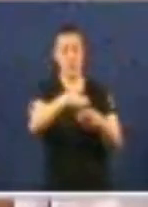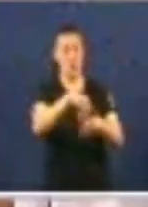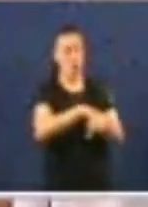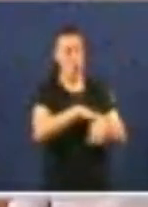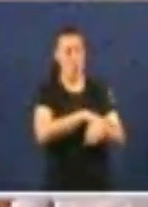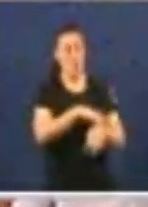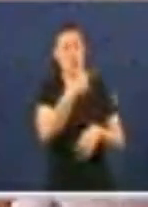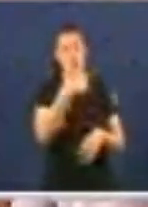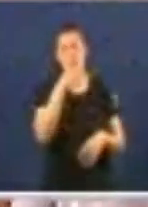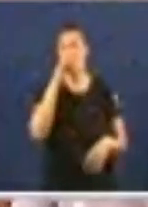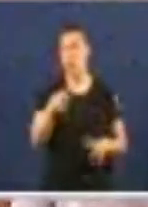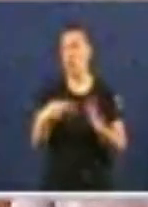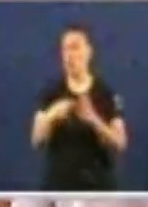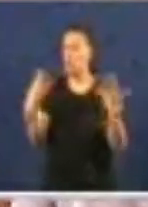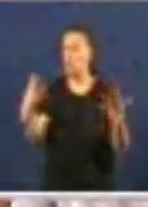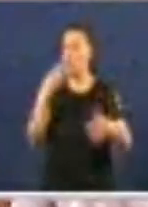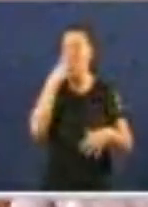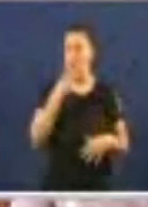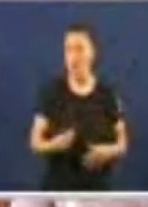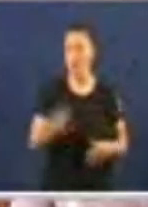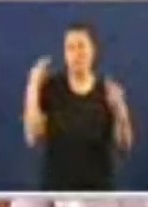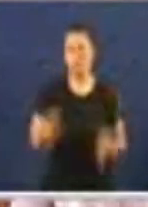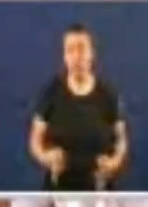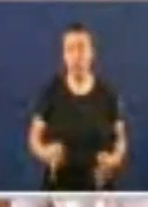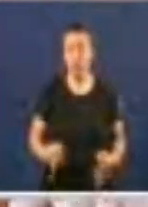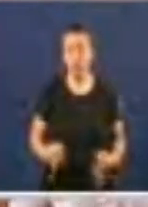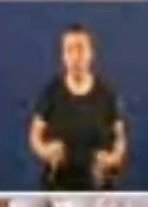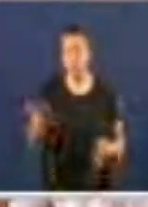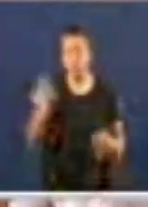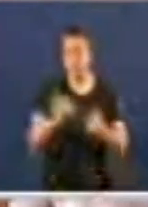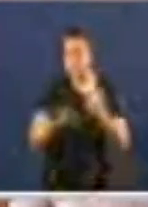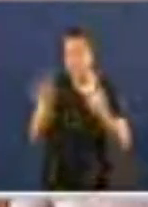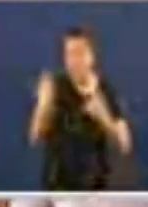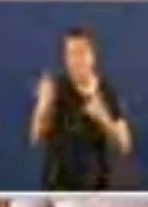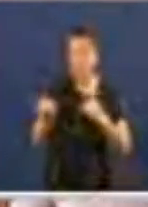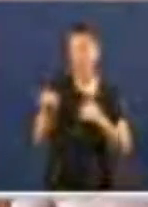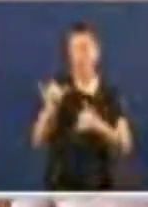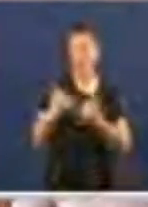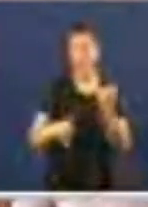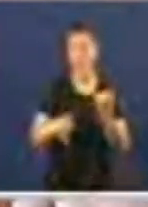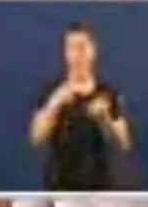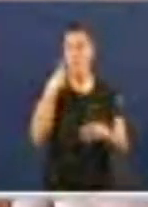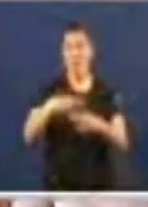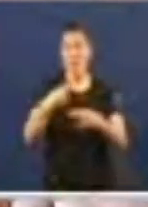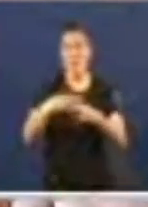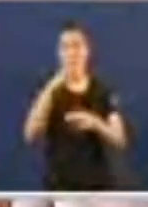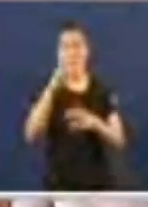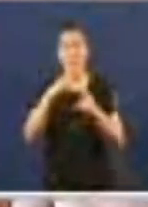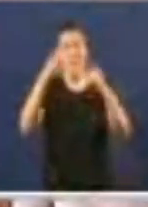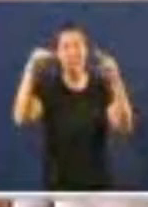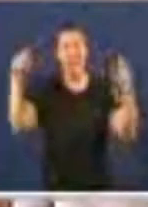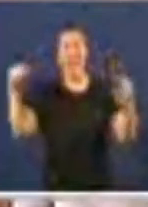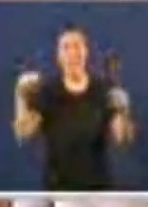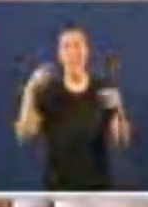no 2009. Non sei se se lembra. Vostede díxonos hai uns meses que o Estado xa estaba pagando as peaxes de Rande a Barcala e agora